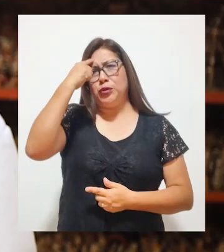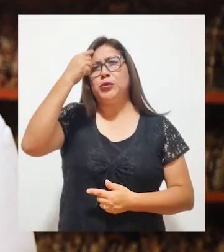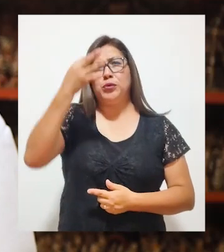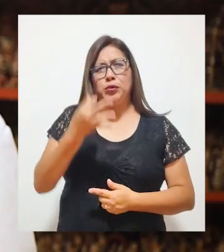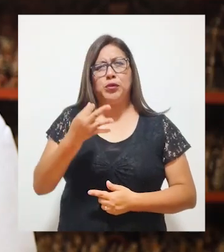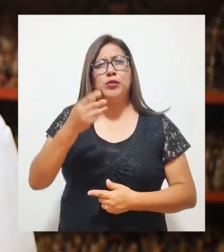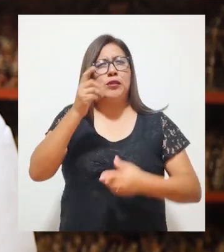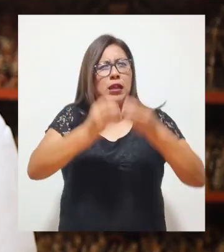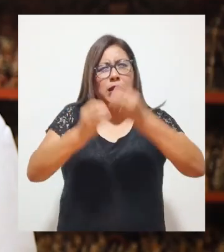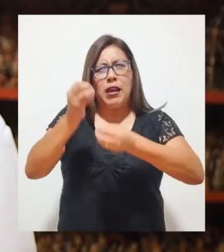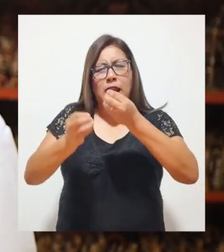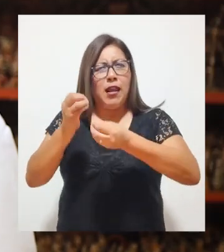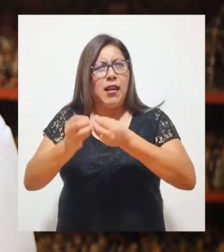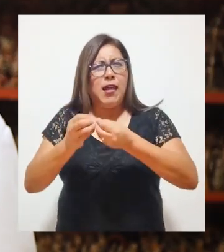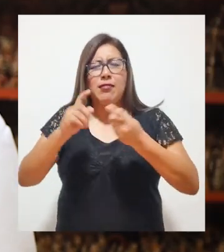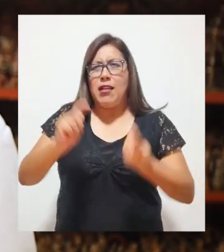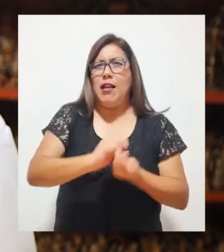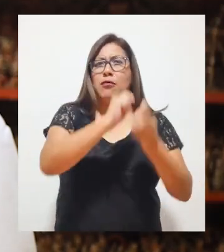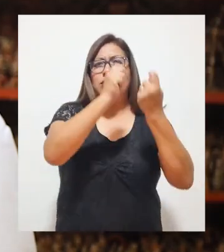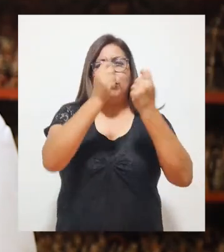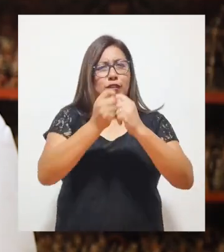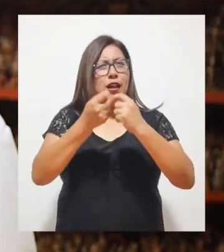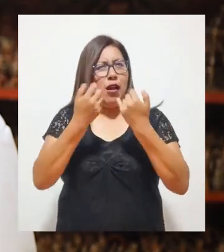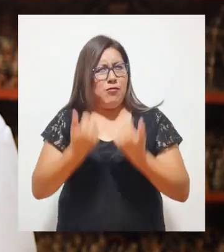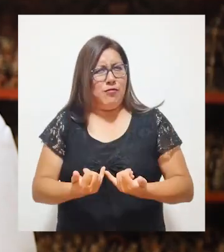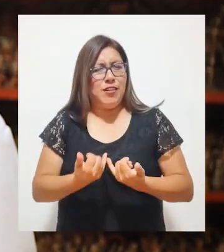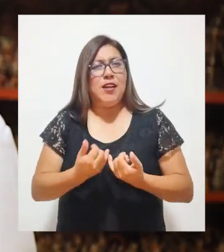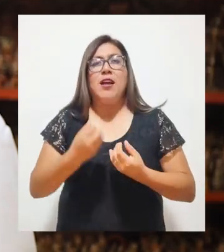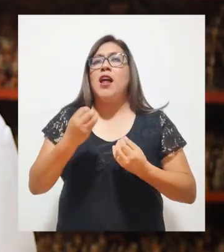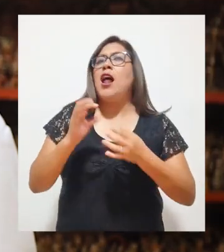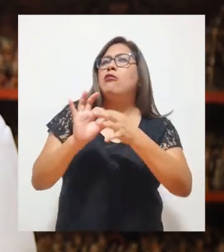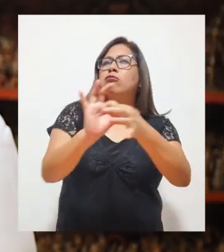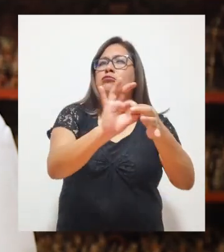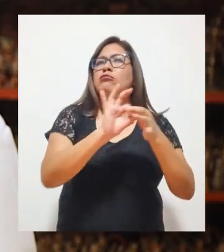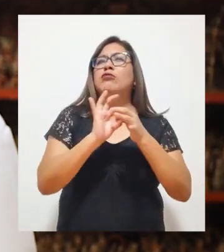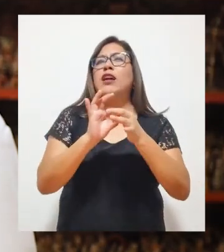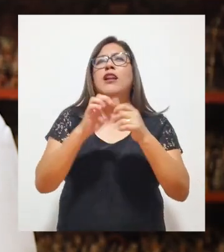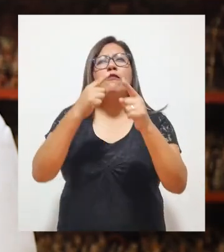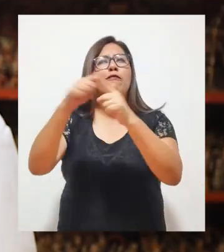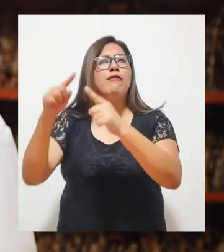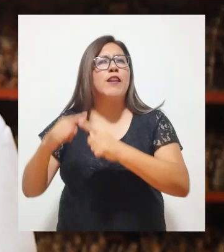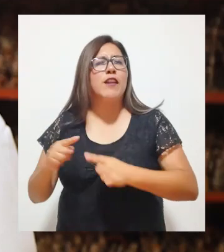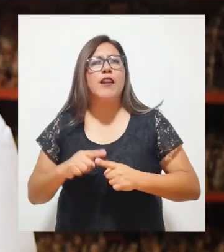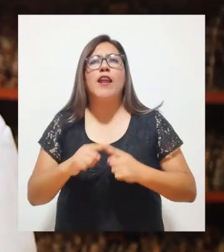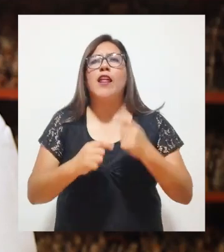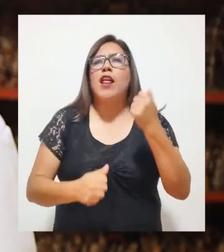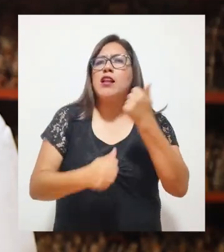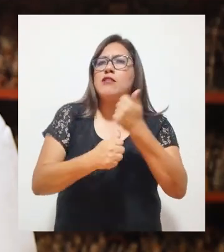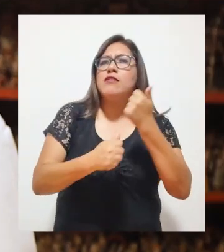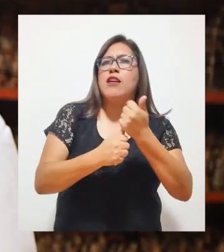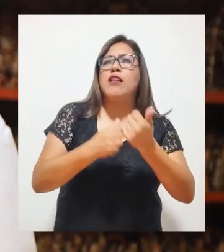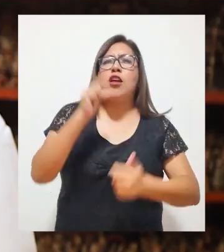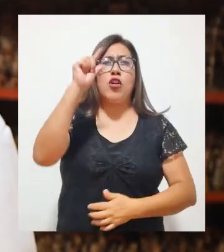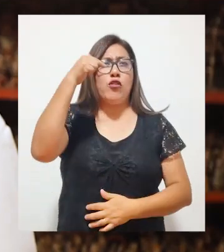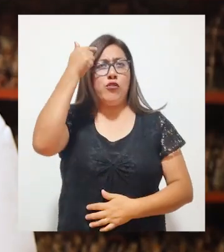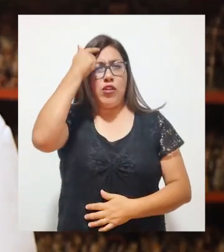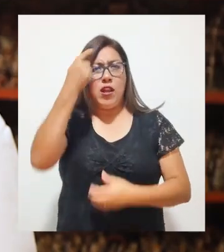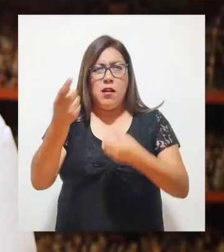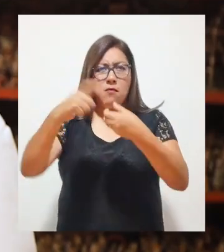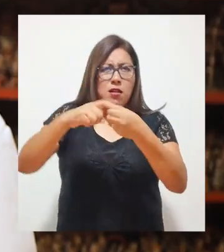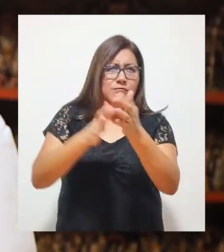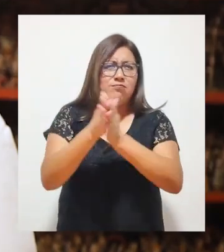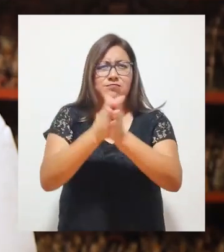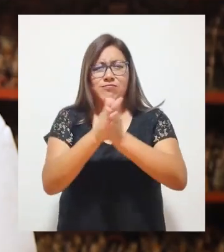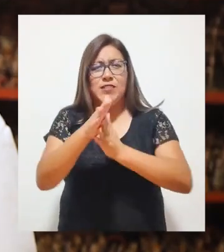que necesitamos soluciones transformadoras, articuladas con los distintos niveles de gobierno, con la participación